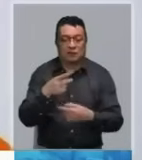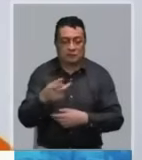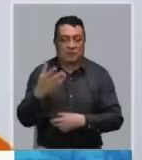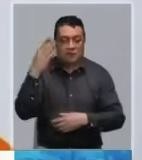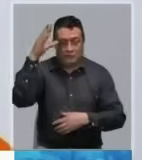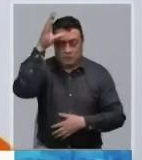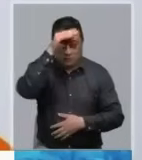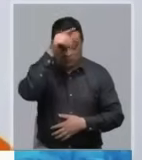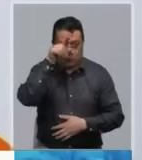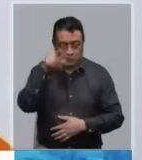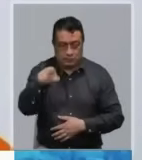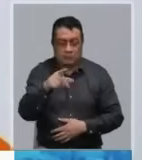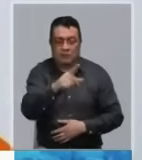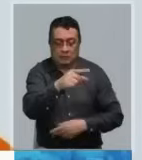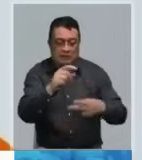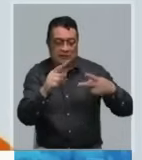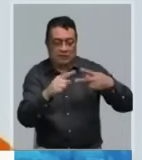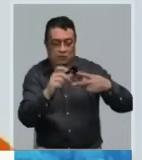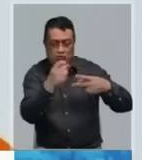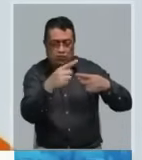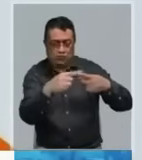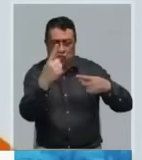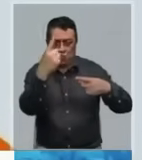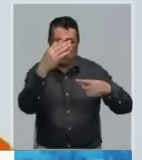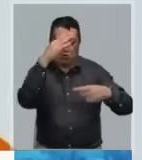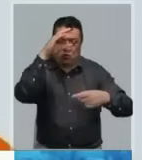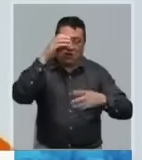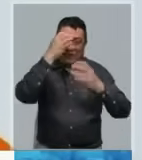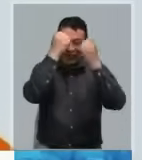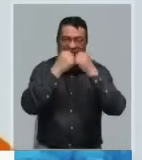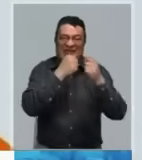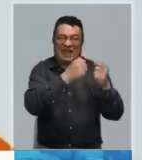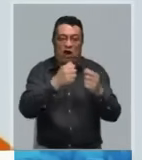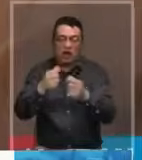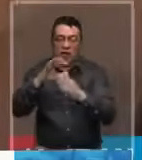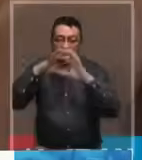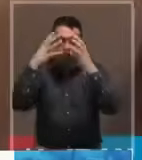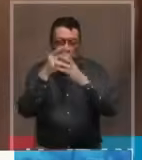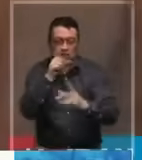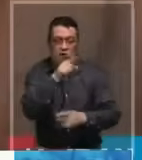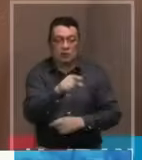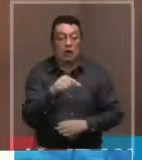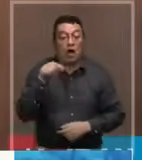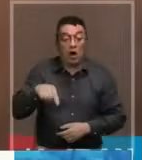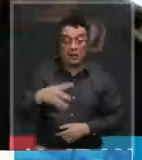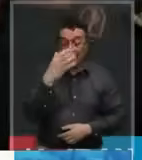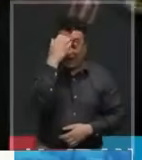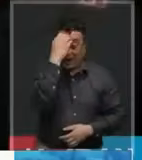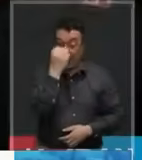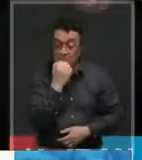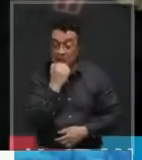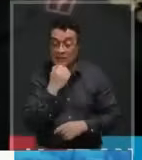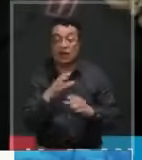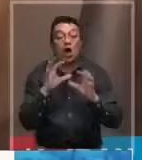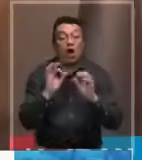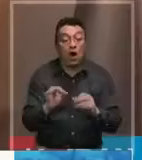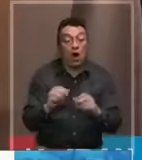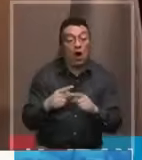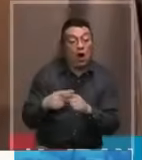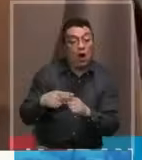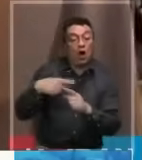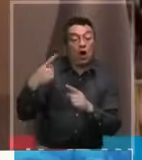Trump como el terrorista número uno del mundo. Cuando hoy día pasa algo con Hamas o pasa algo